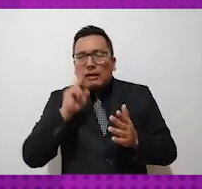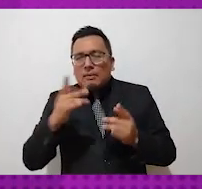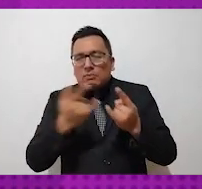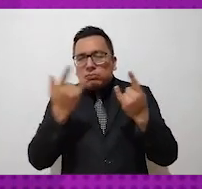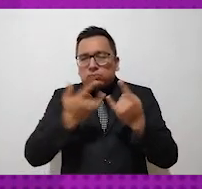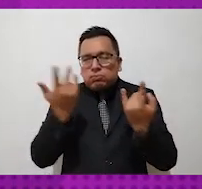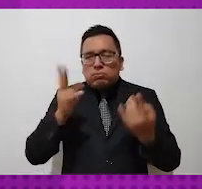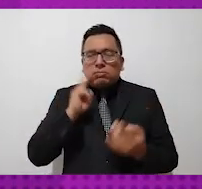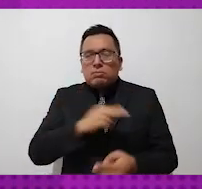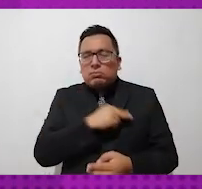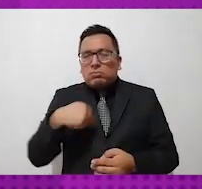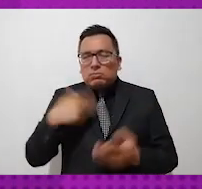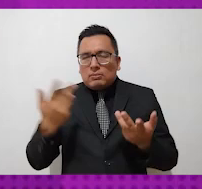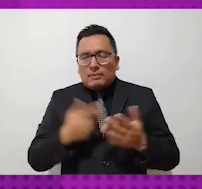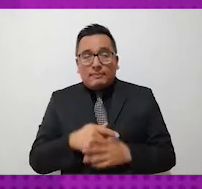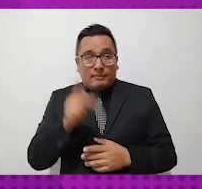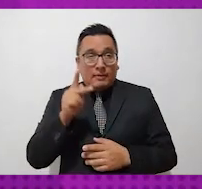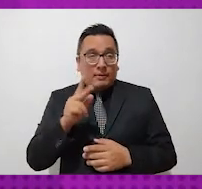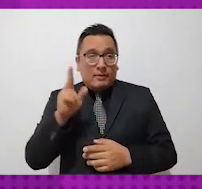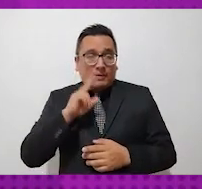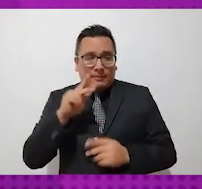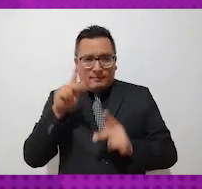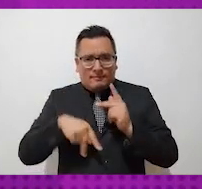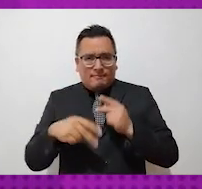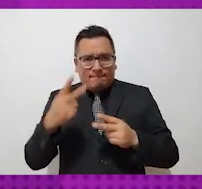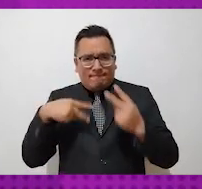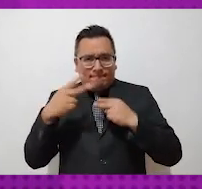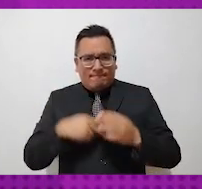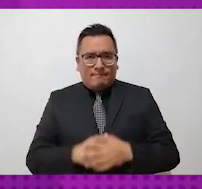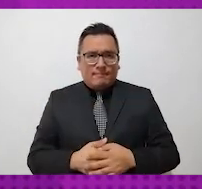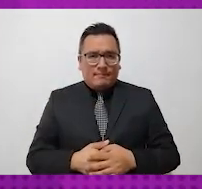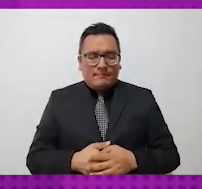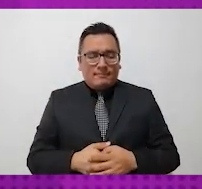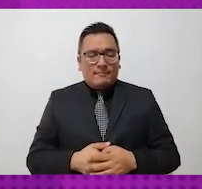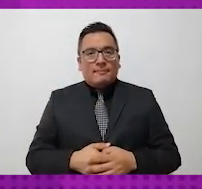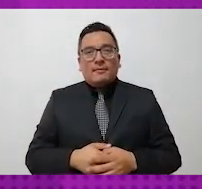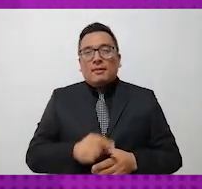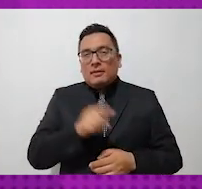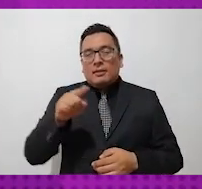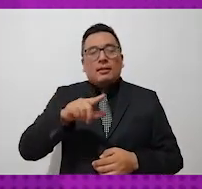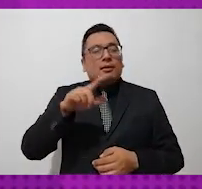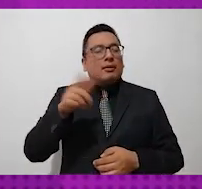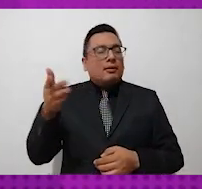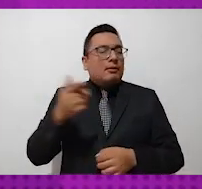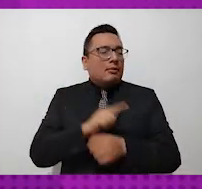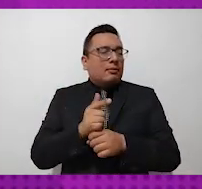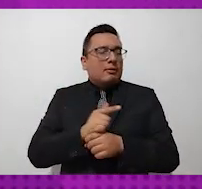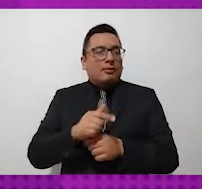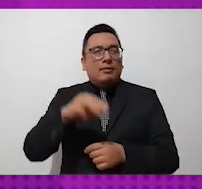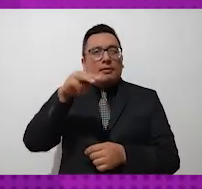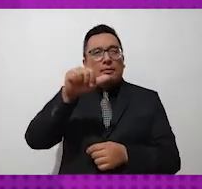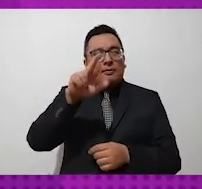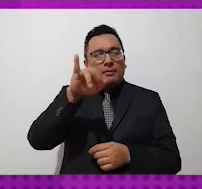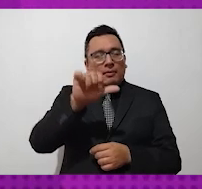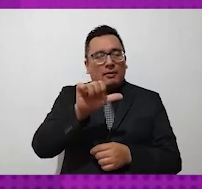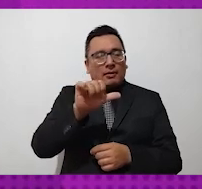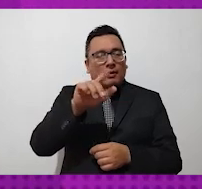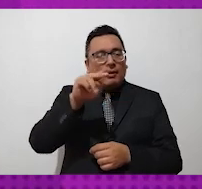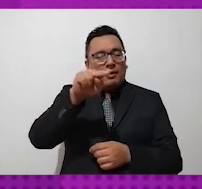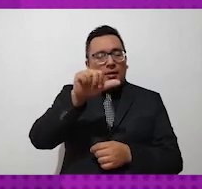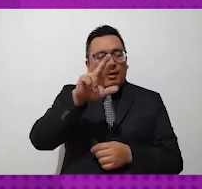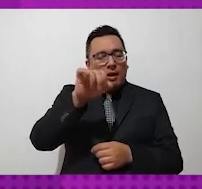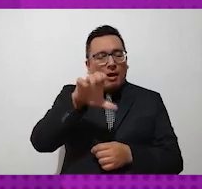qué podemos hacer. Pero si me lo permite, vamos a la pausa y regresamos. Está con nosotros la licenciada María Teresa Nares